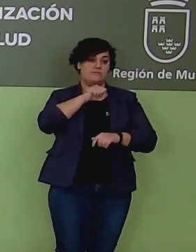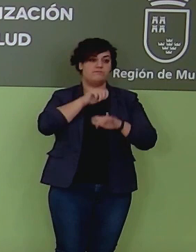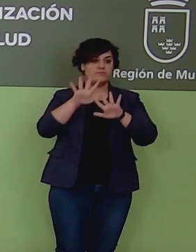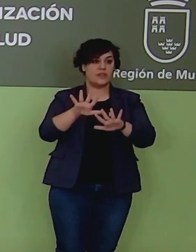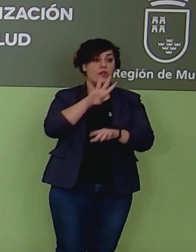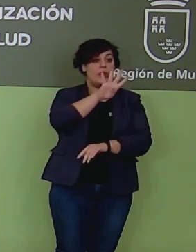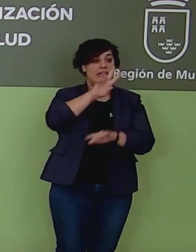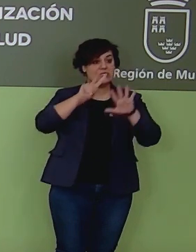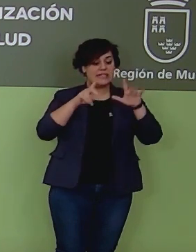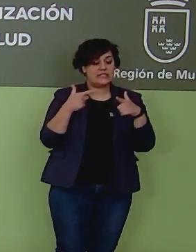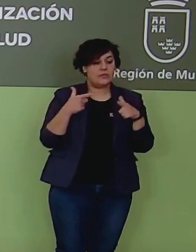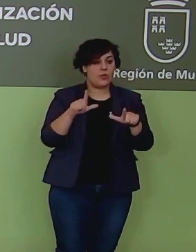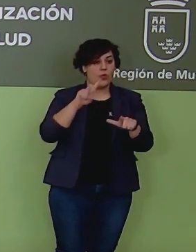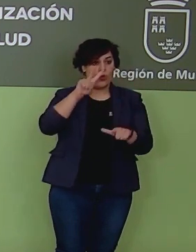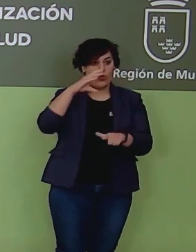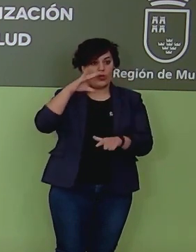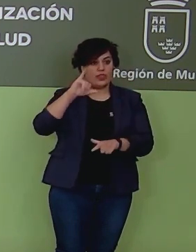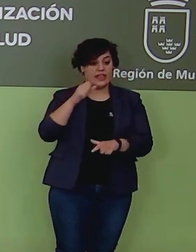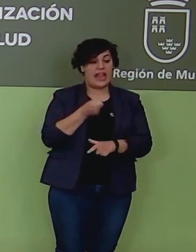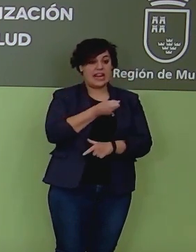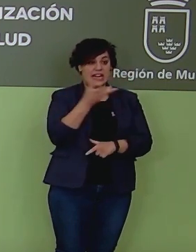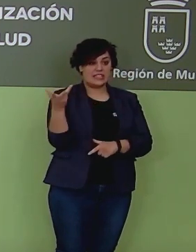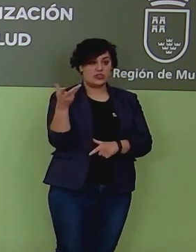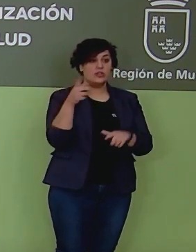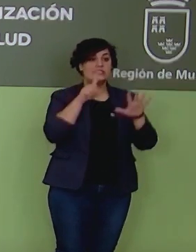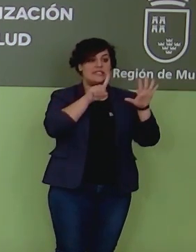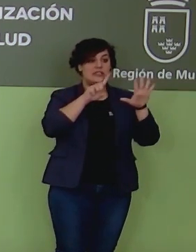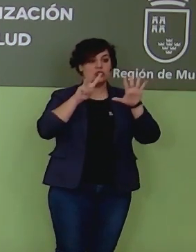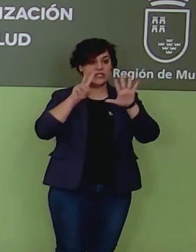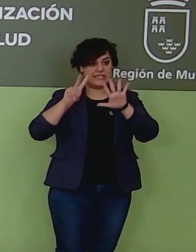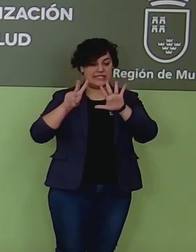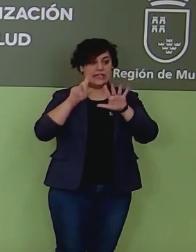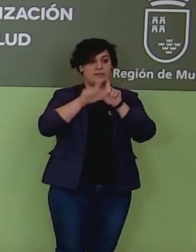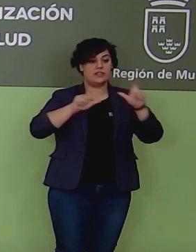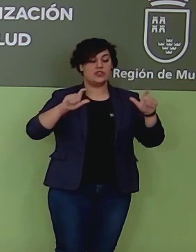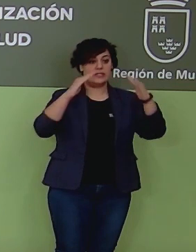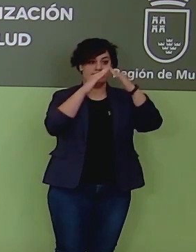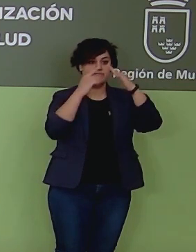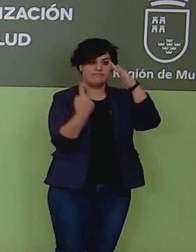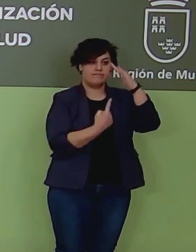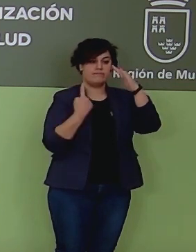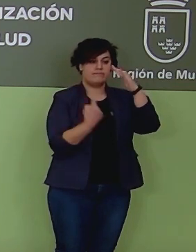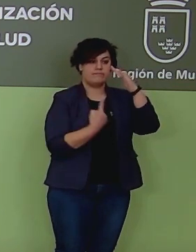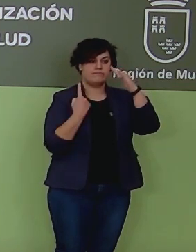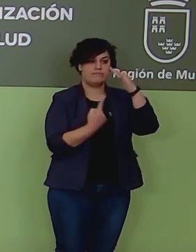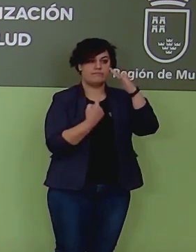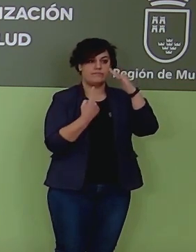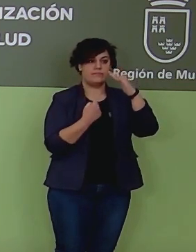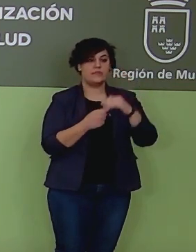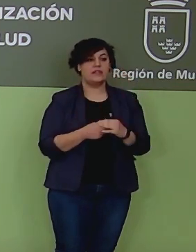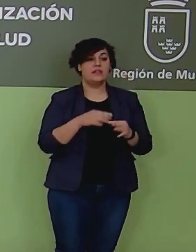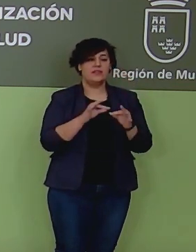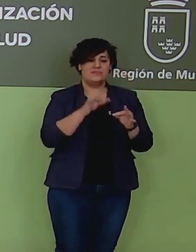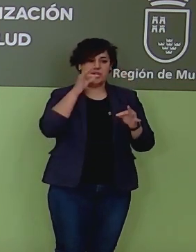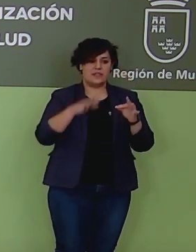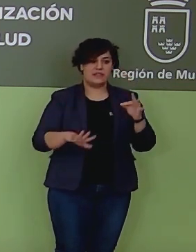47 en cuidados intensivos. El resto, 787 personas en aislamiento domiciliario y, por